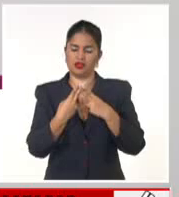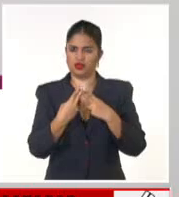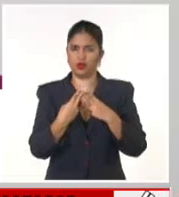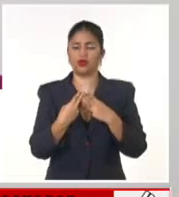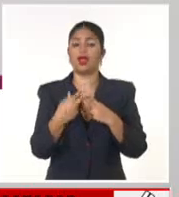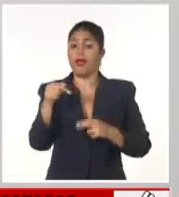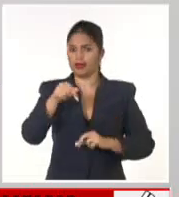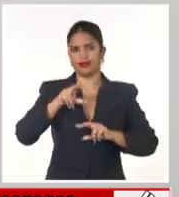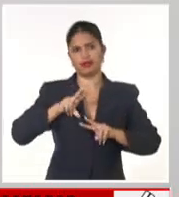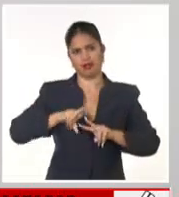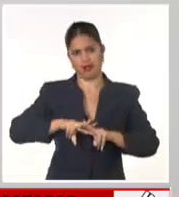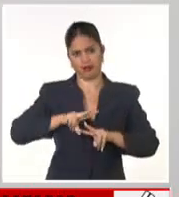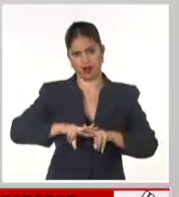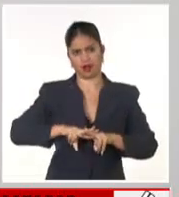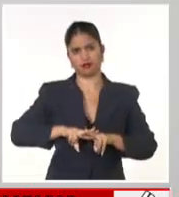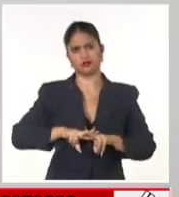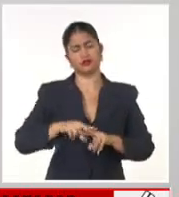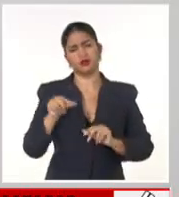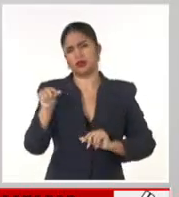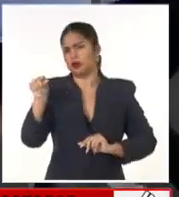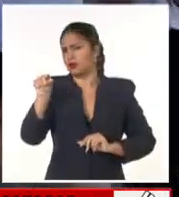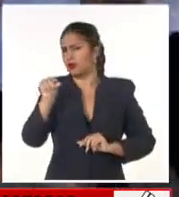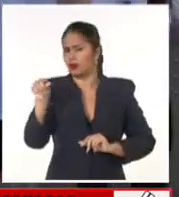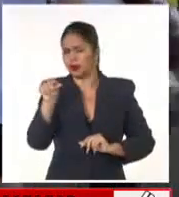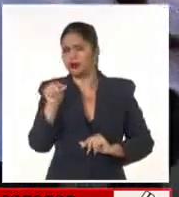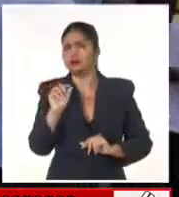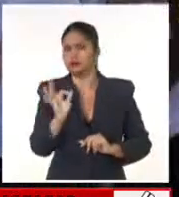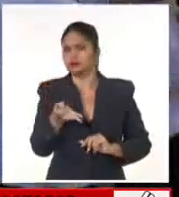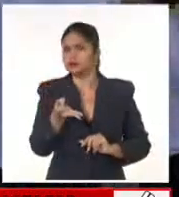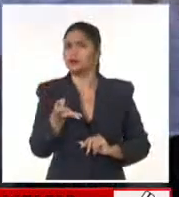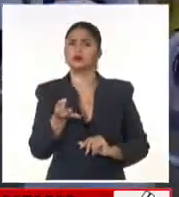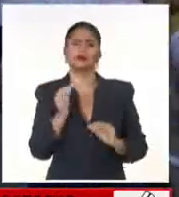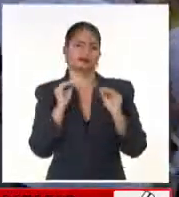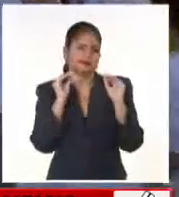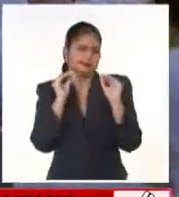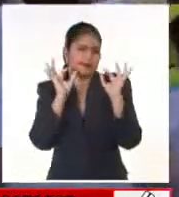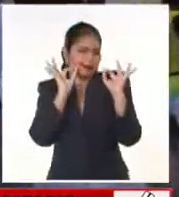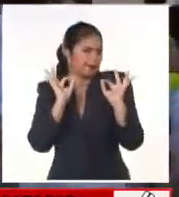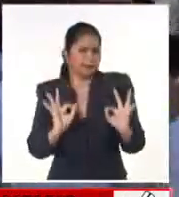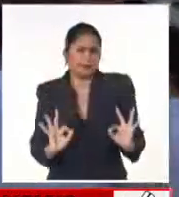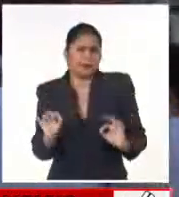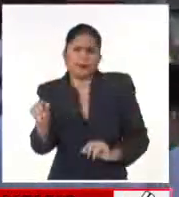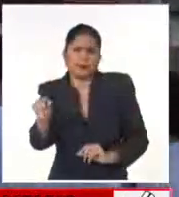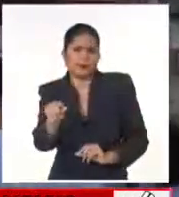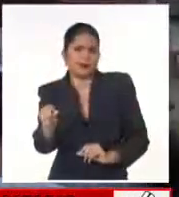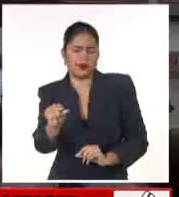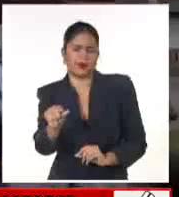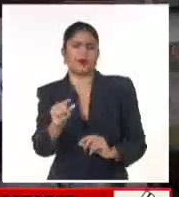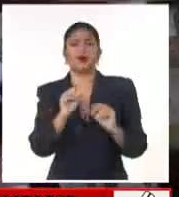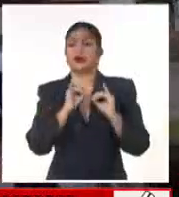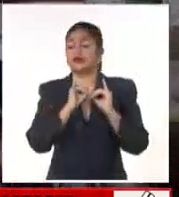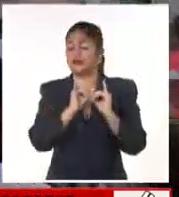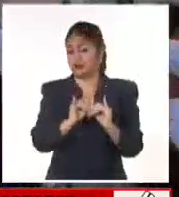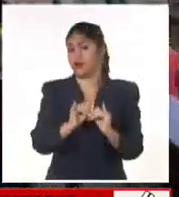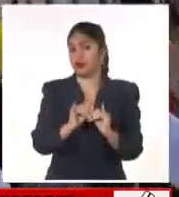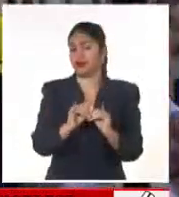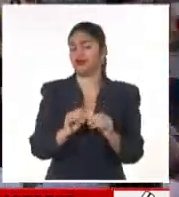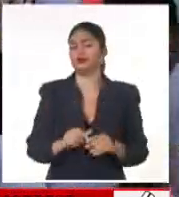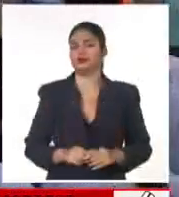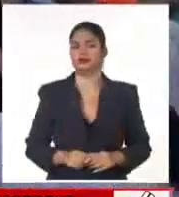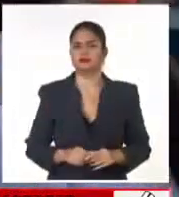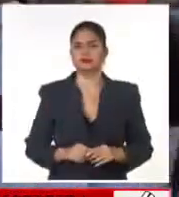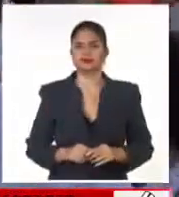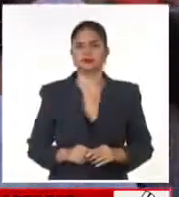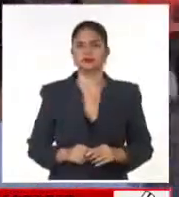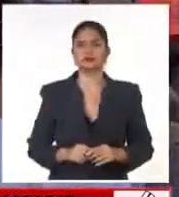vez tenemos incluido todos los corredores cubanos que ratificaron la distancia ya en una